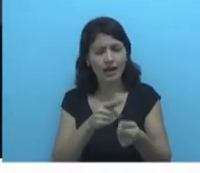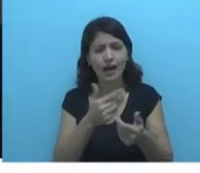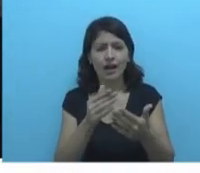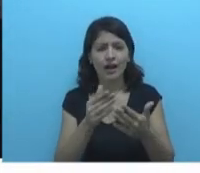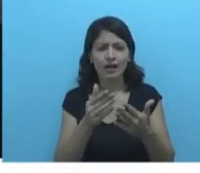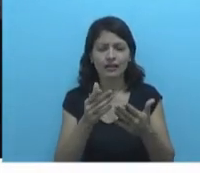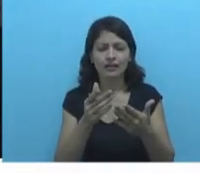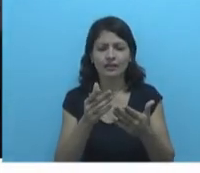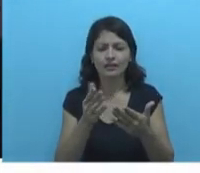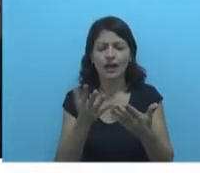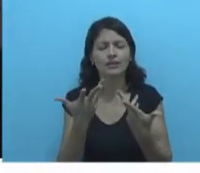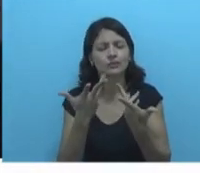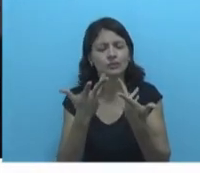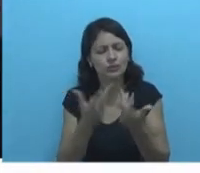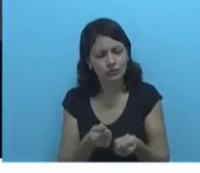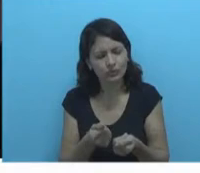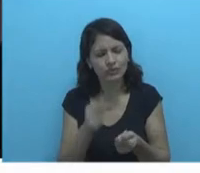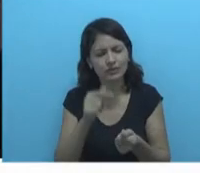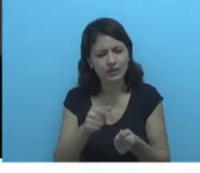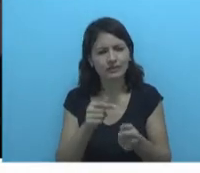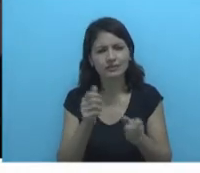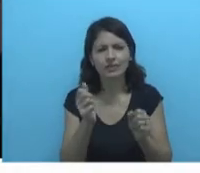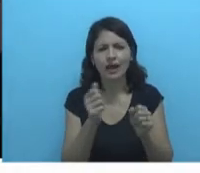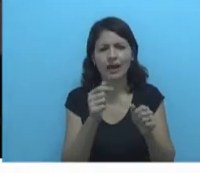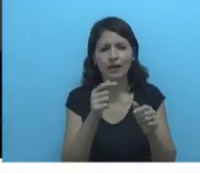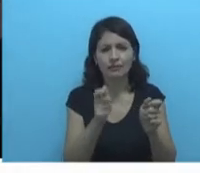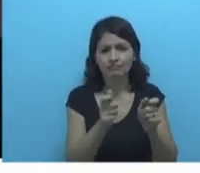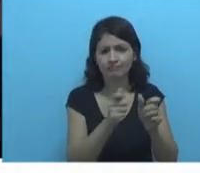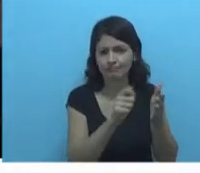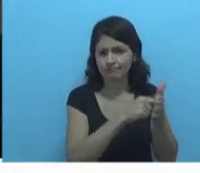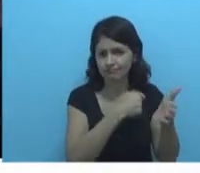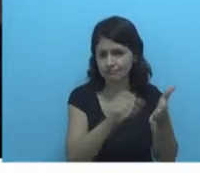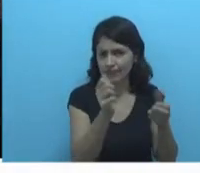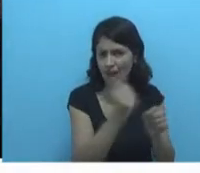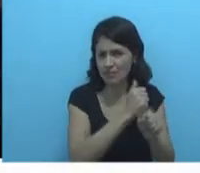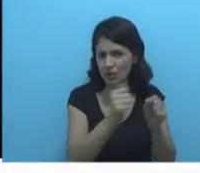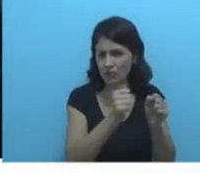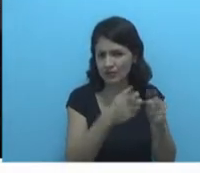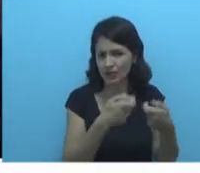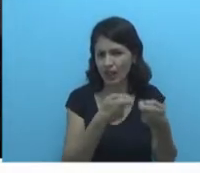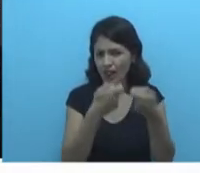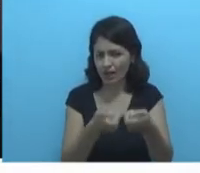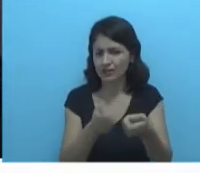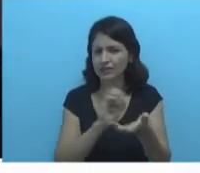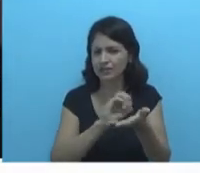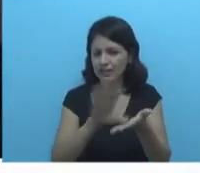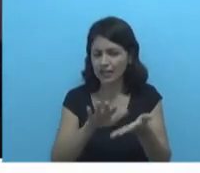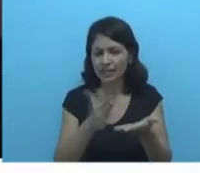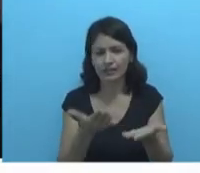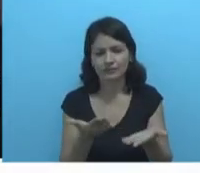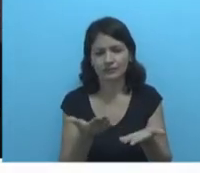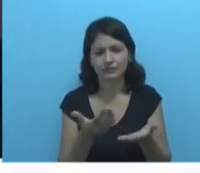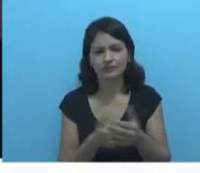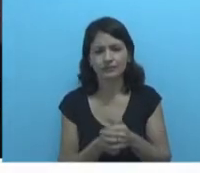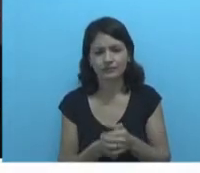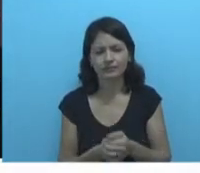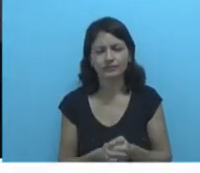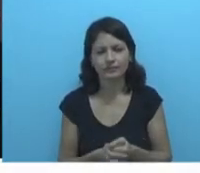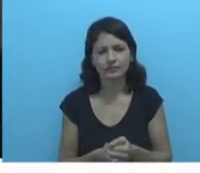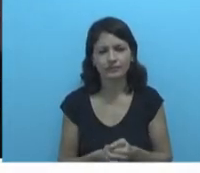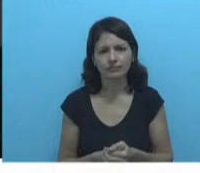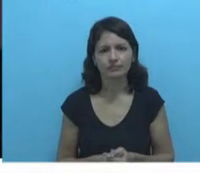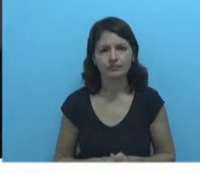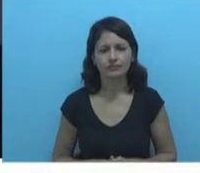nadie quiere, pero que ayuden a que esa autorización, como se da en el mundo y como se da en provincias, también se pueda